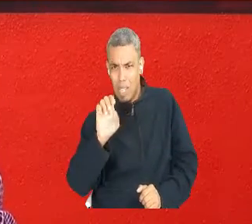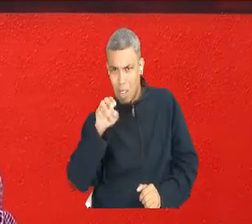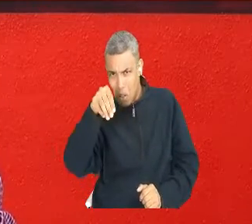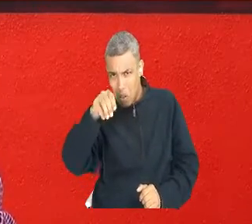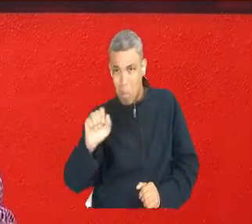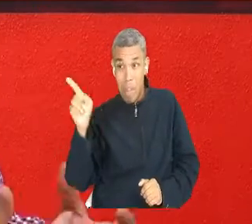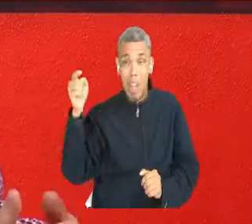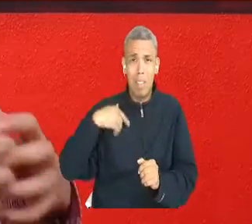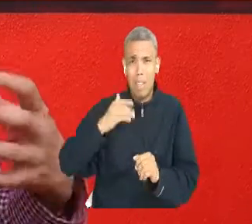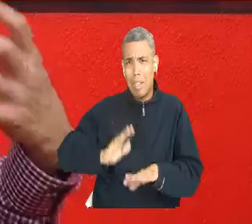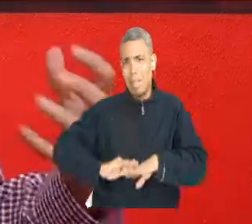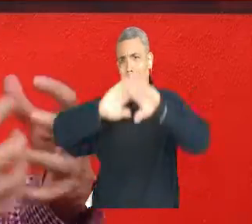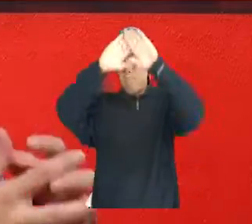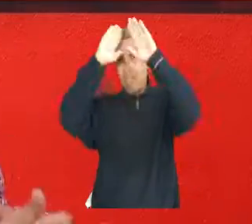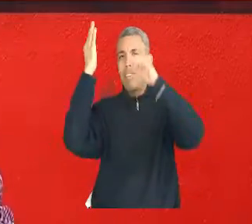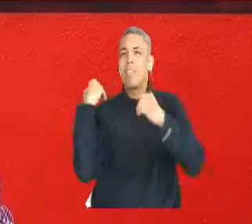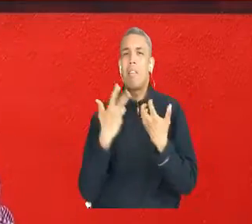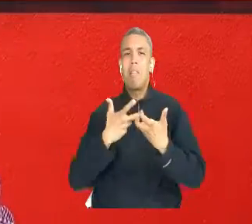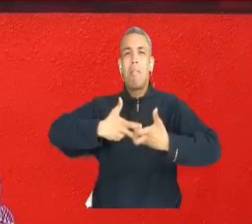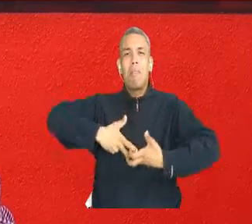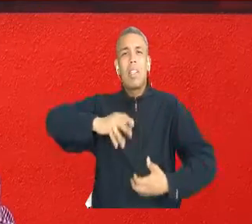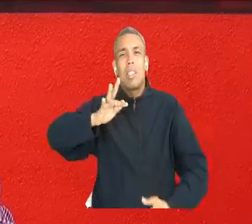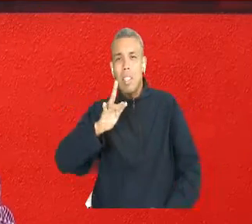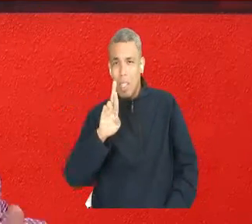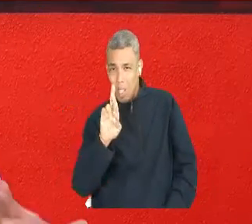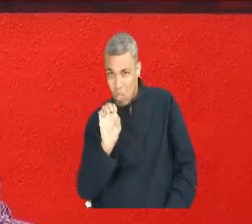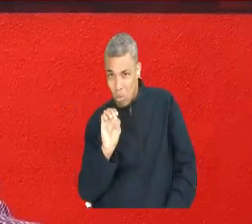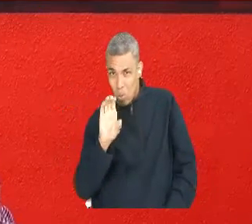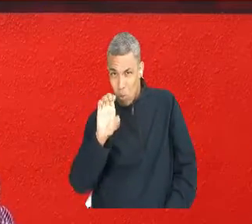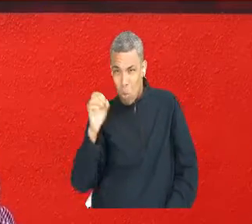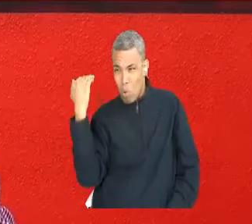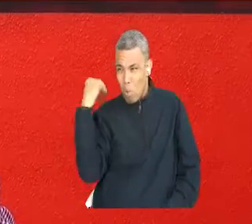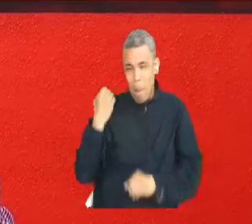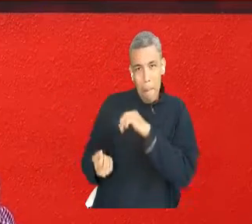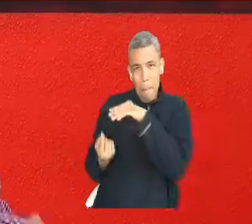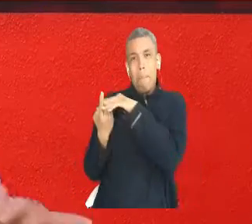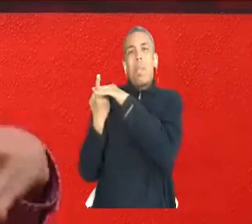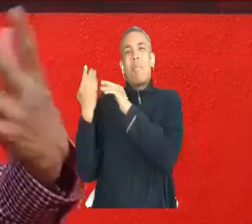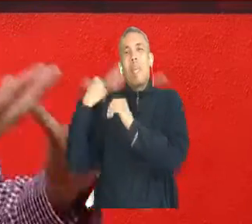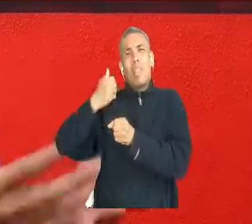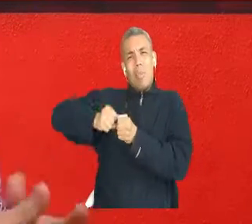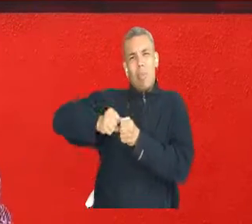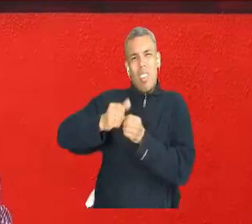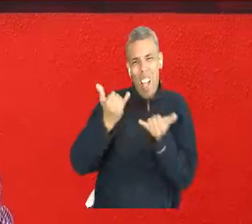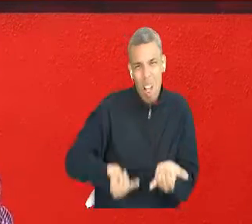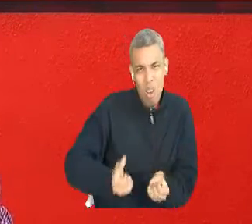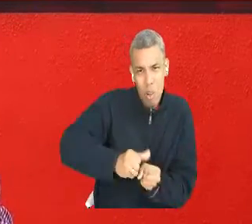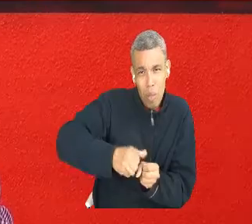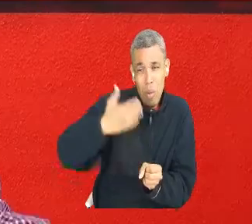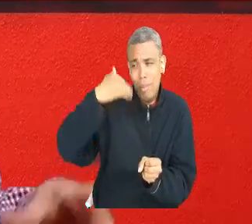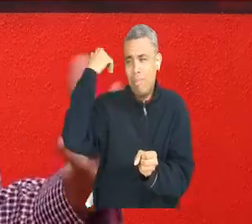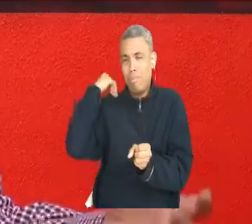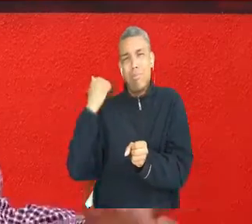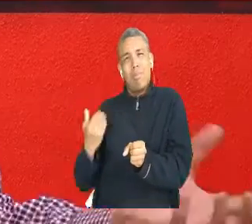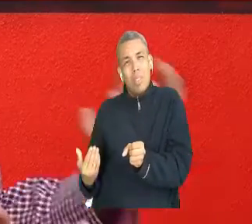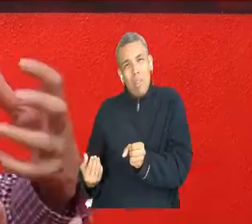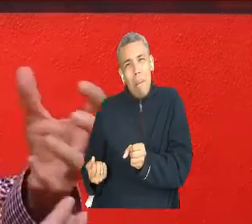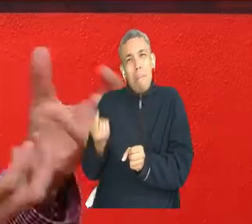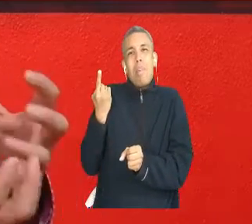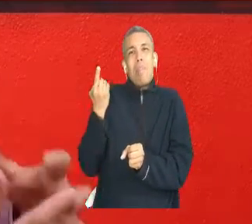de como la truco empezó a funcionar aquí en barrancabermeja inclusive muchas personas que vinieron desde otras latitudes de